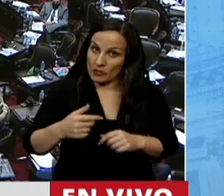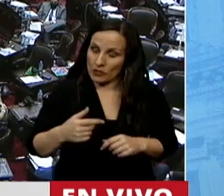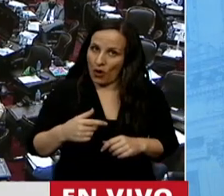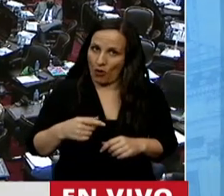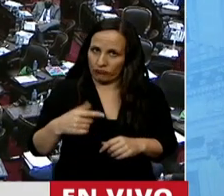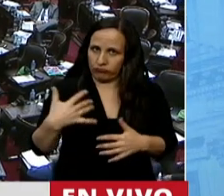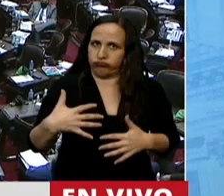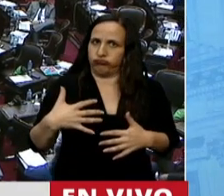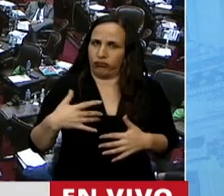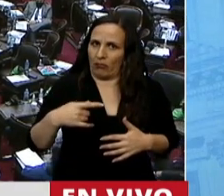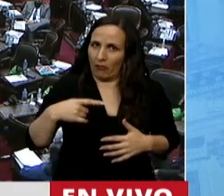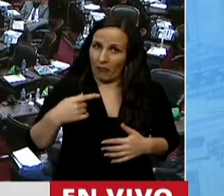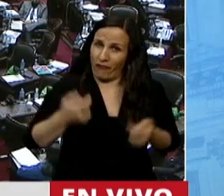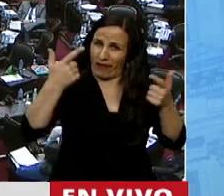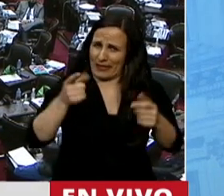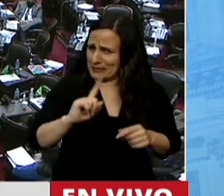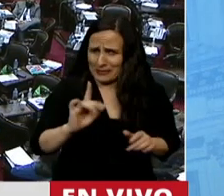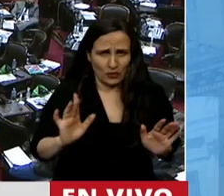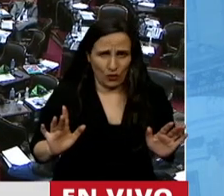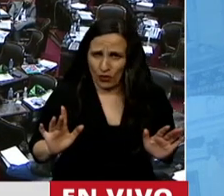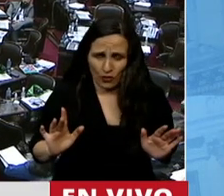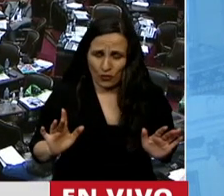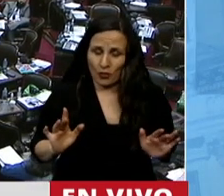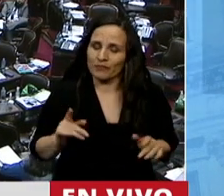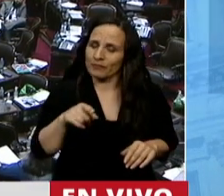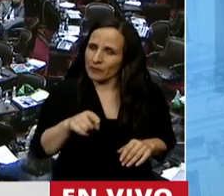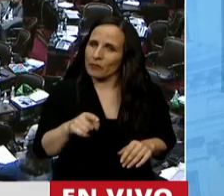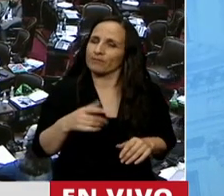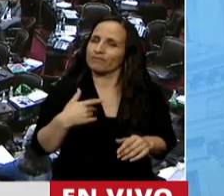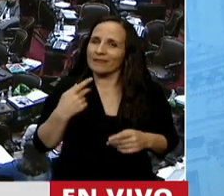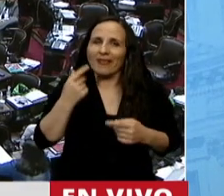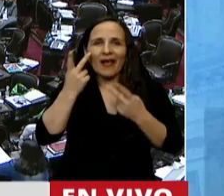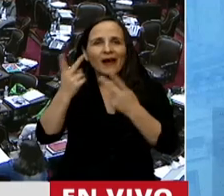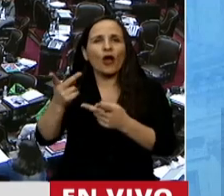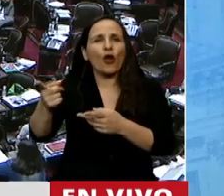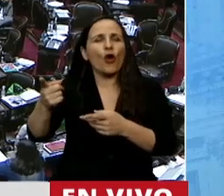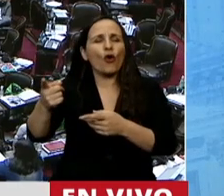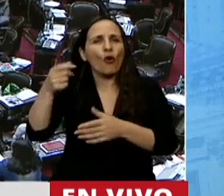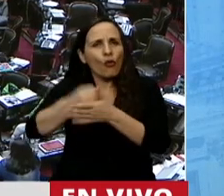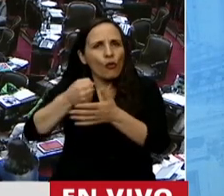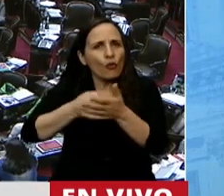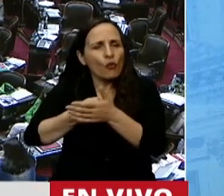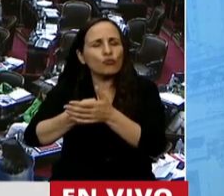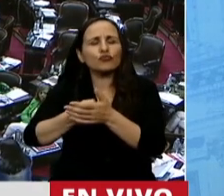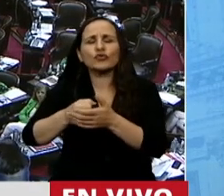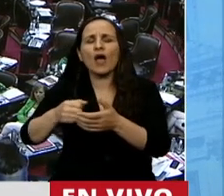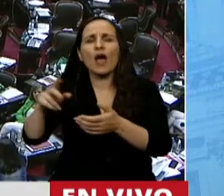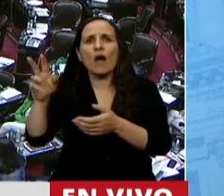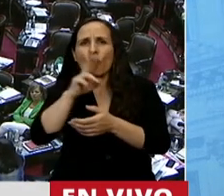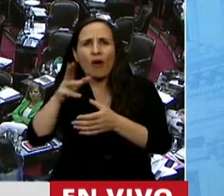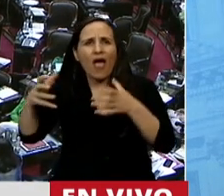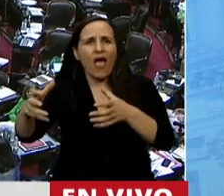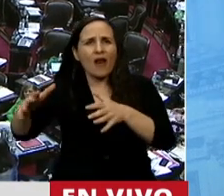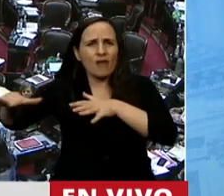fácil. Y es aquí, señor presidente, donde quiero reconocer la lucha del movimiento de mujeres y